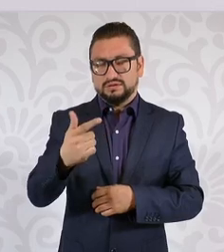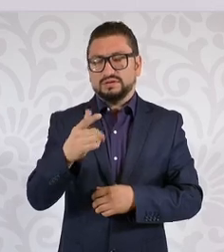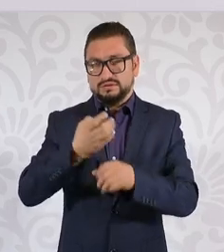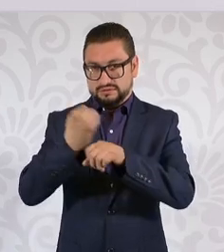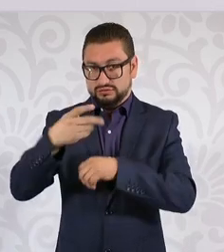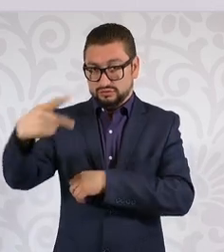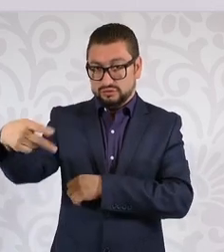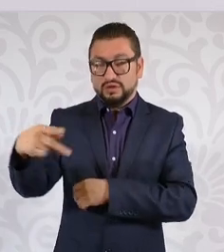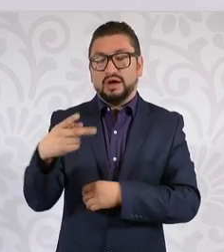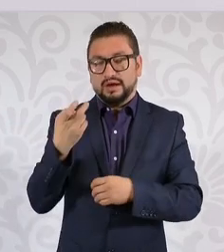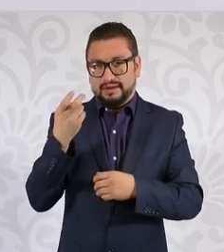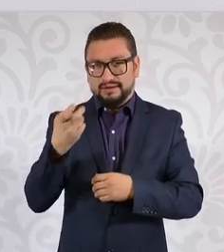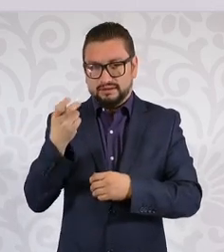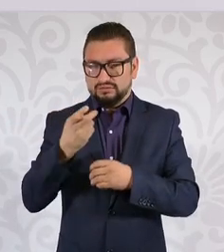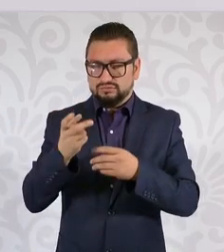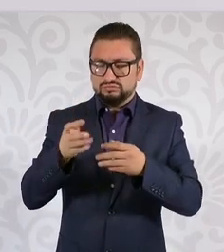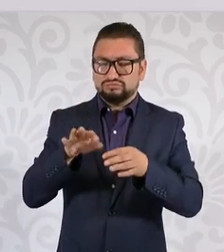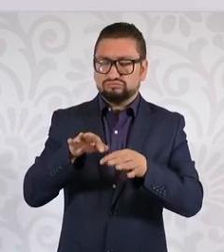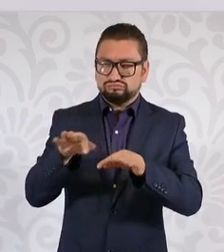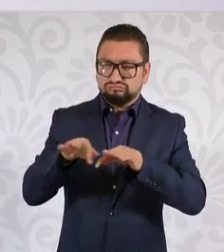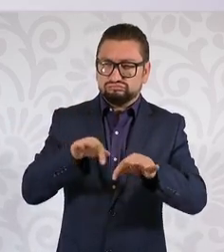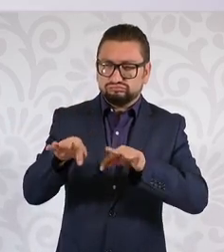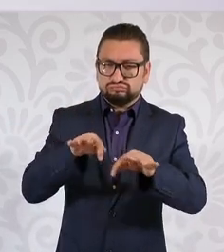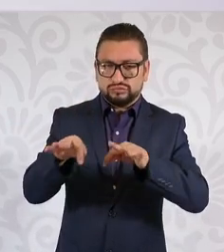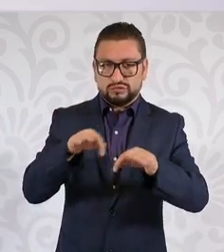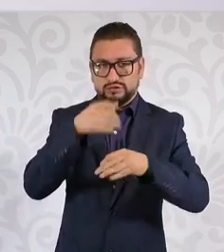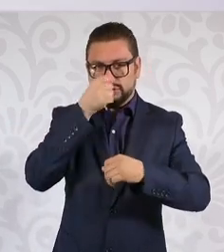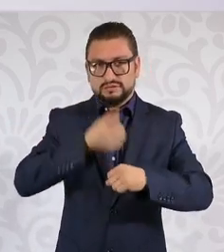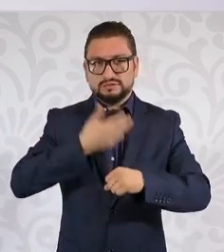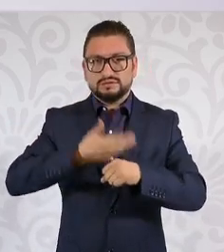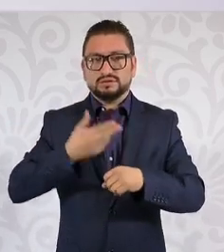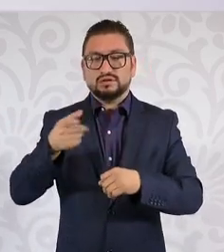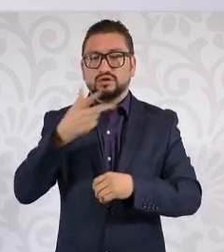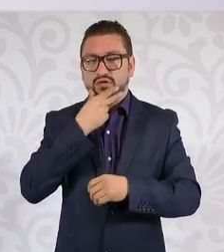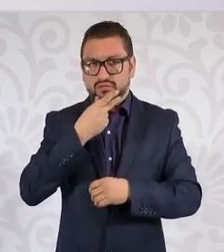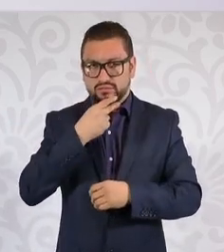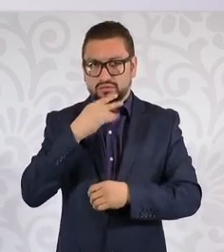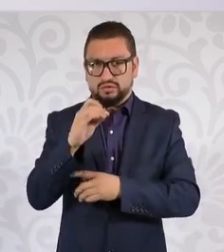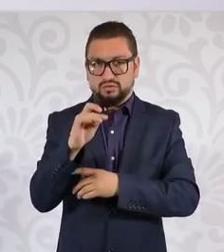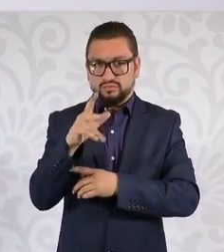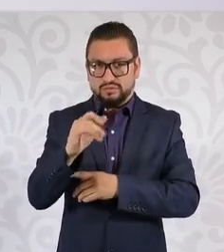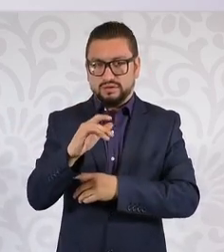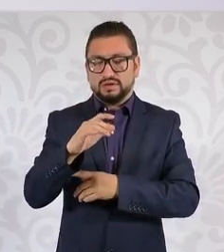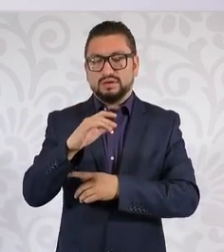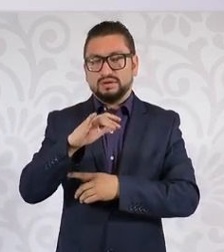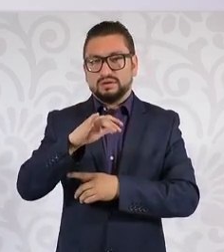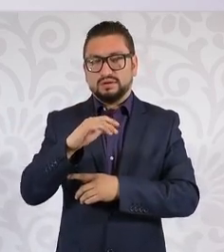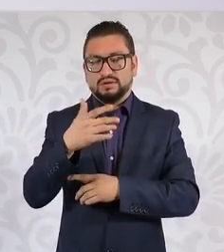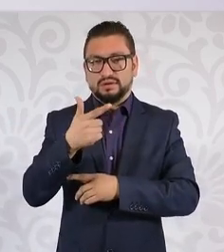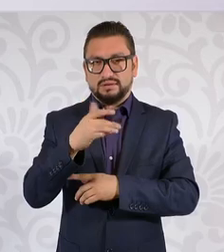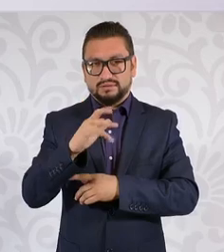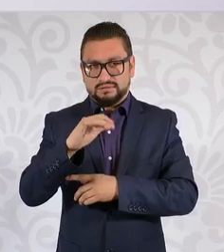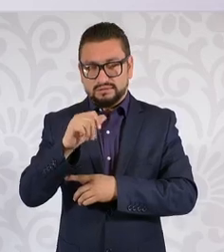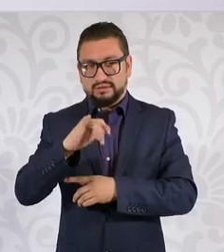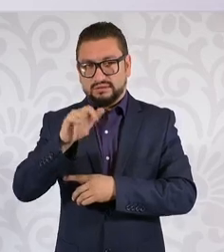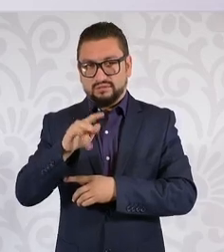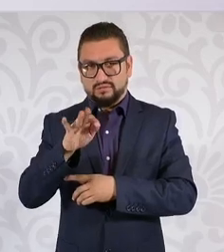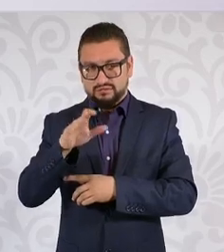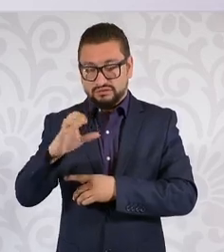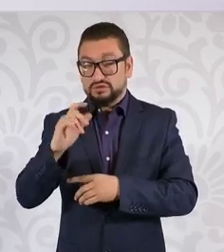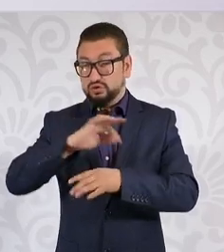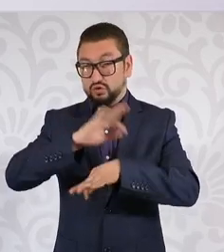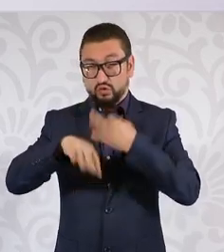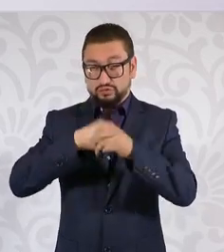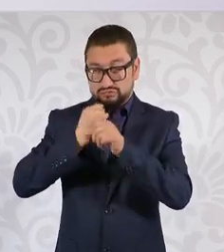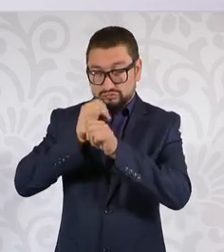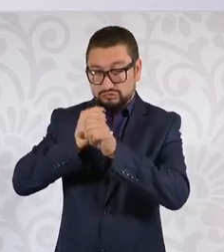Estado y con, está ahí el secretario Omar García Harfuch y toda la inteligencia que se requiera